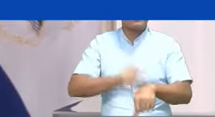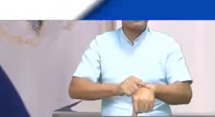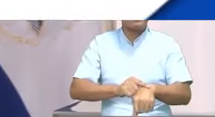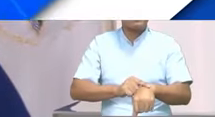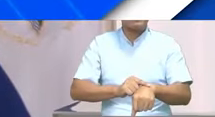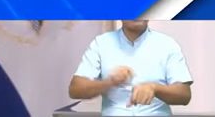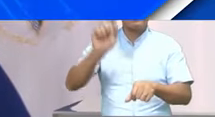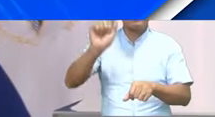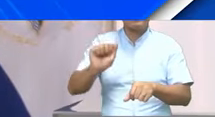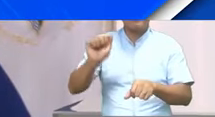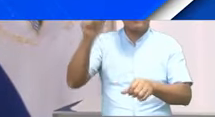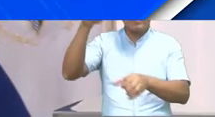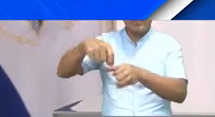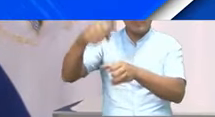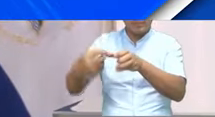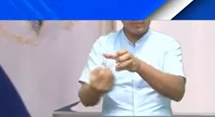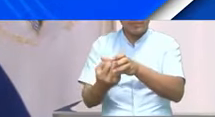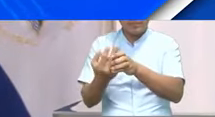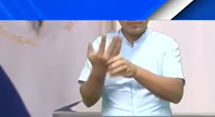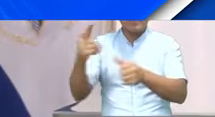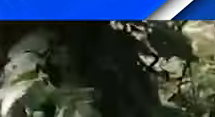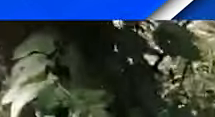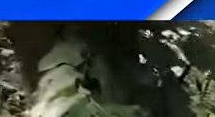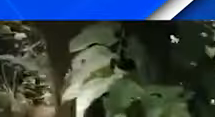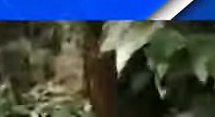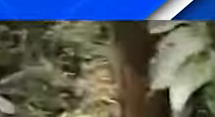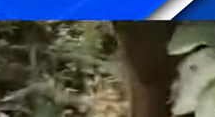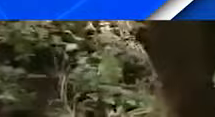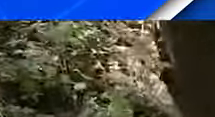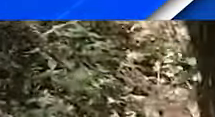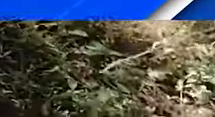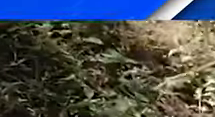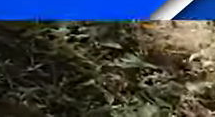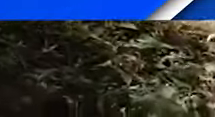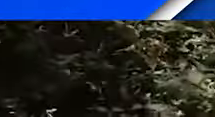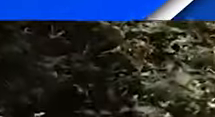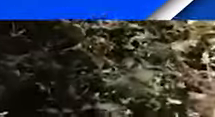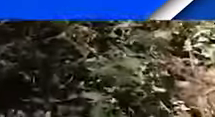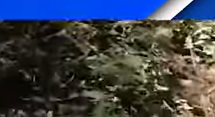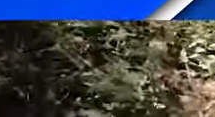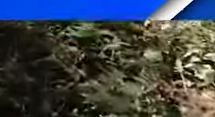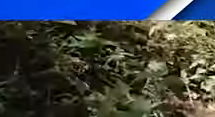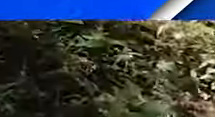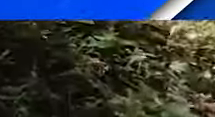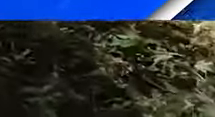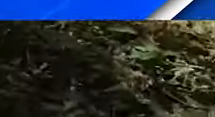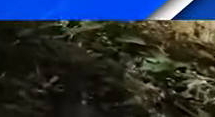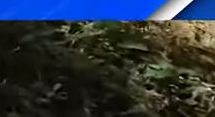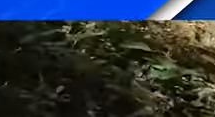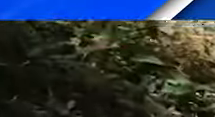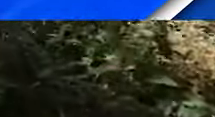Este martes fue dado a conocer en la Asamblea Nacional el Plan Nacional de Producción, Consumo y Comercio